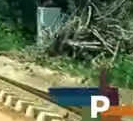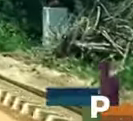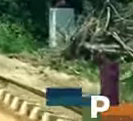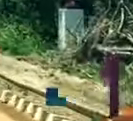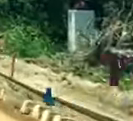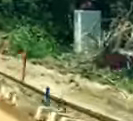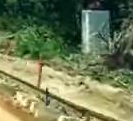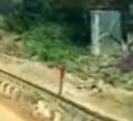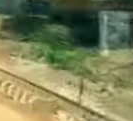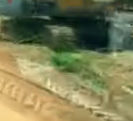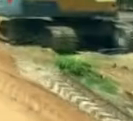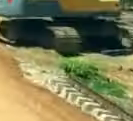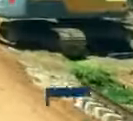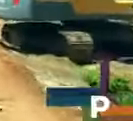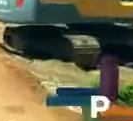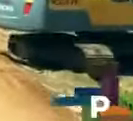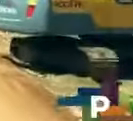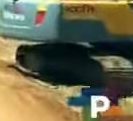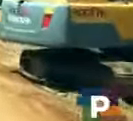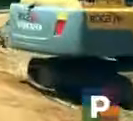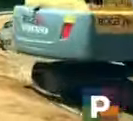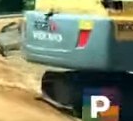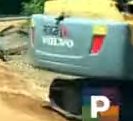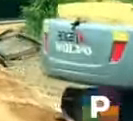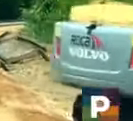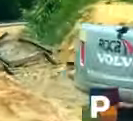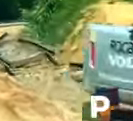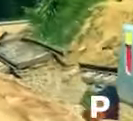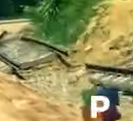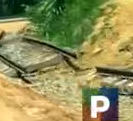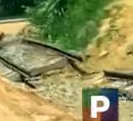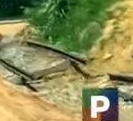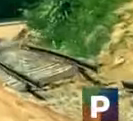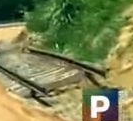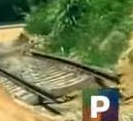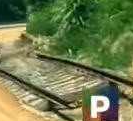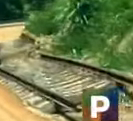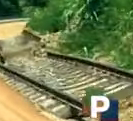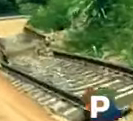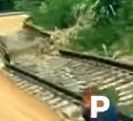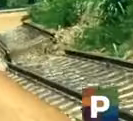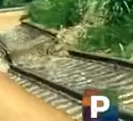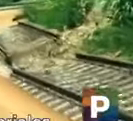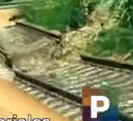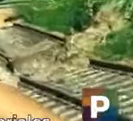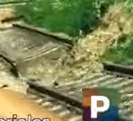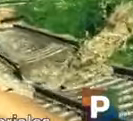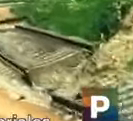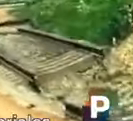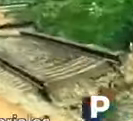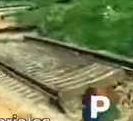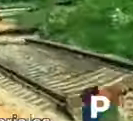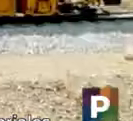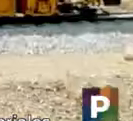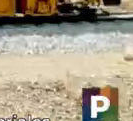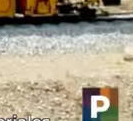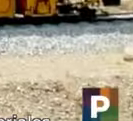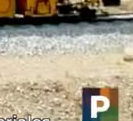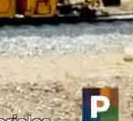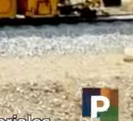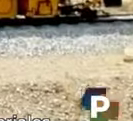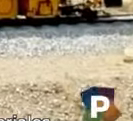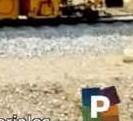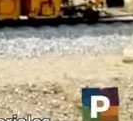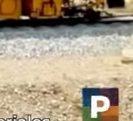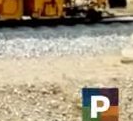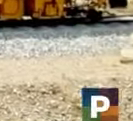Tehuantepec continúa en los 5 tramos con un avance global de 60%. En cada tramo, el promedio de avance en suministro